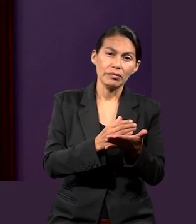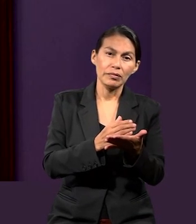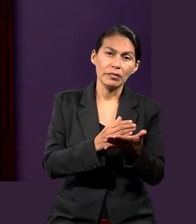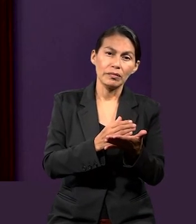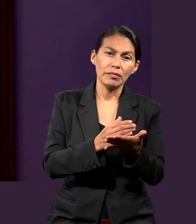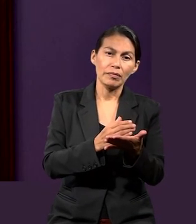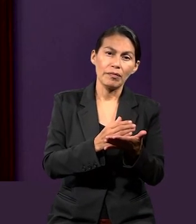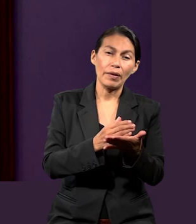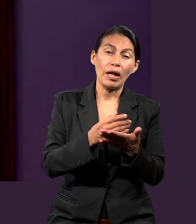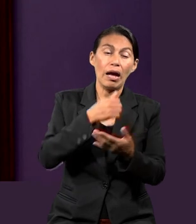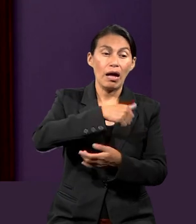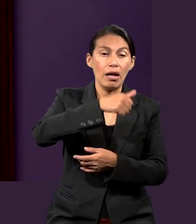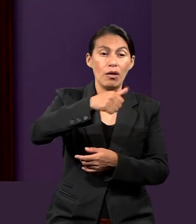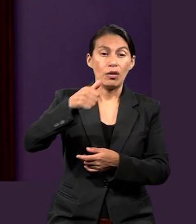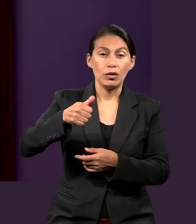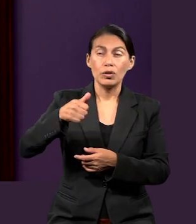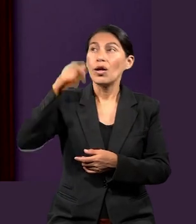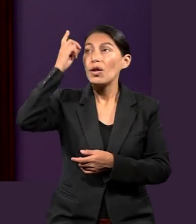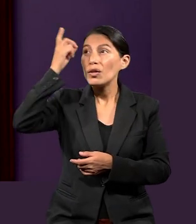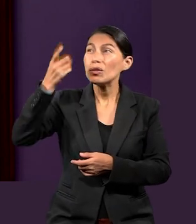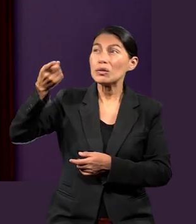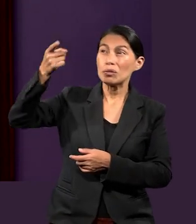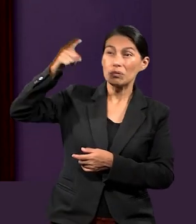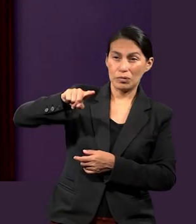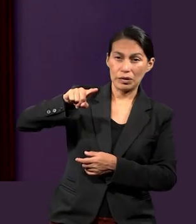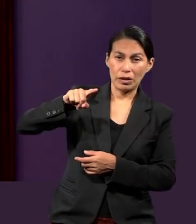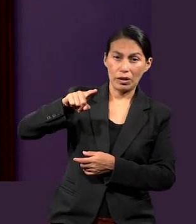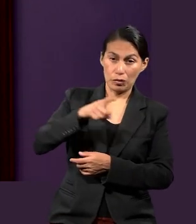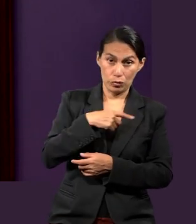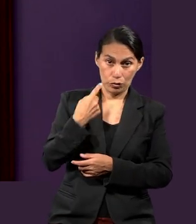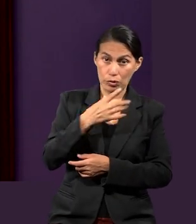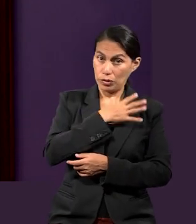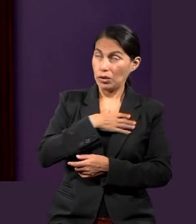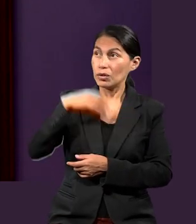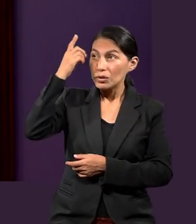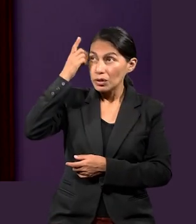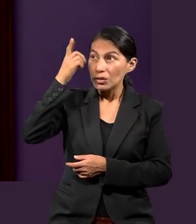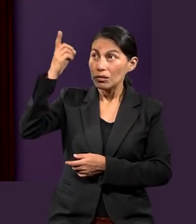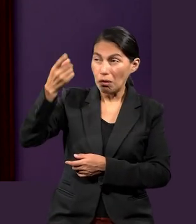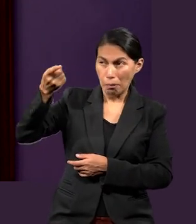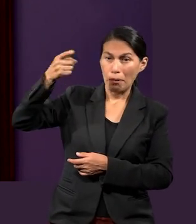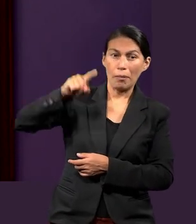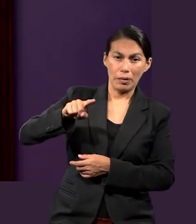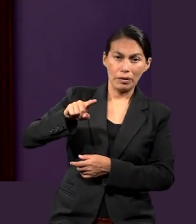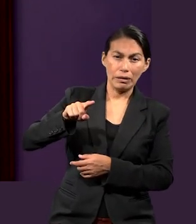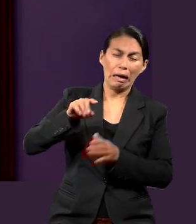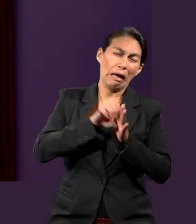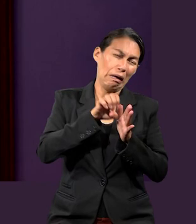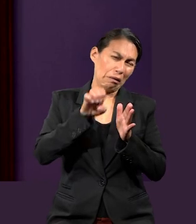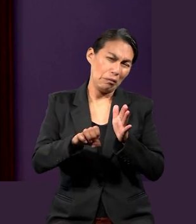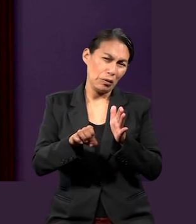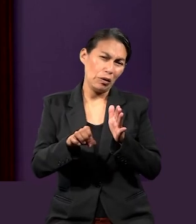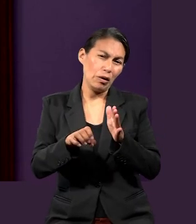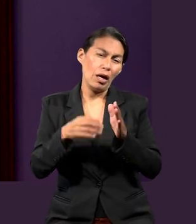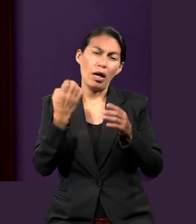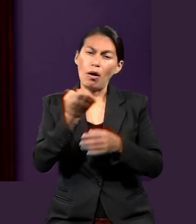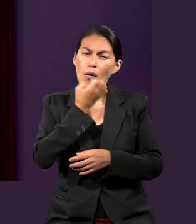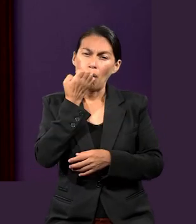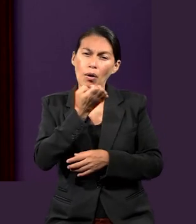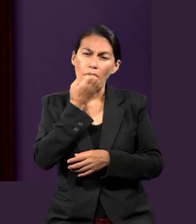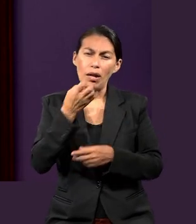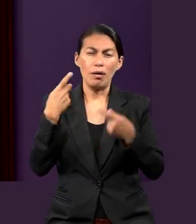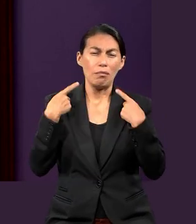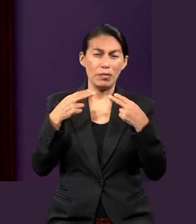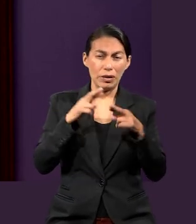trimestre es la tarea que nosotros tenemos como hijos de Dios. A veces cuando estábamos en la escuela yo creo que no nos gustaban mucho las